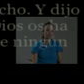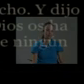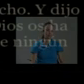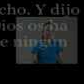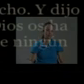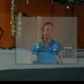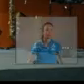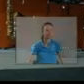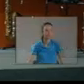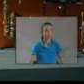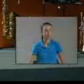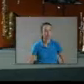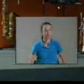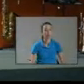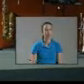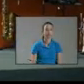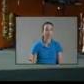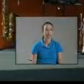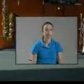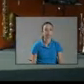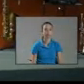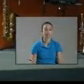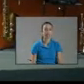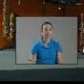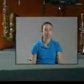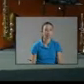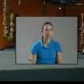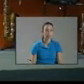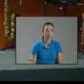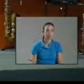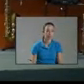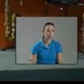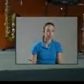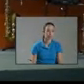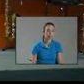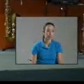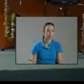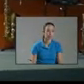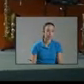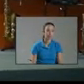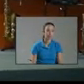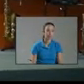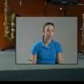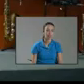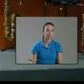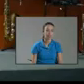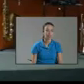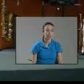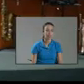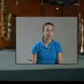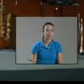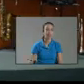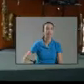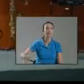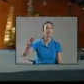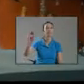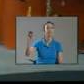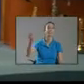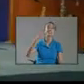Dios, entonces hay dos cosas que suceden. Número uno, el enemigo te